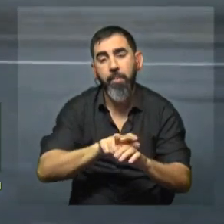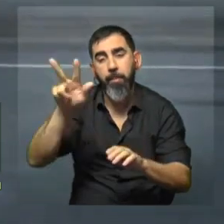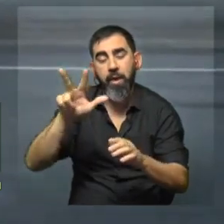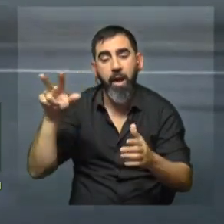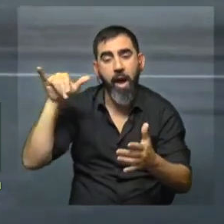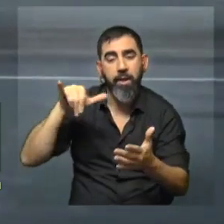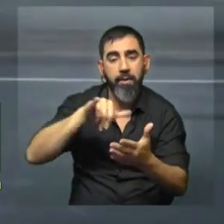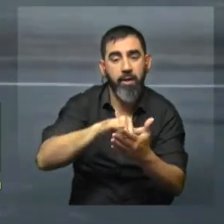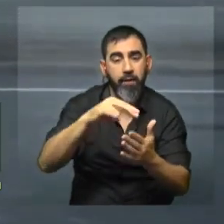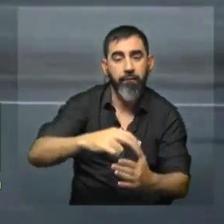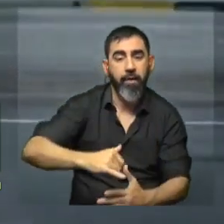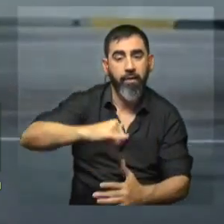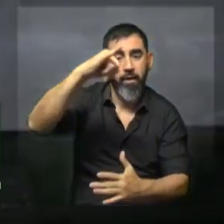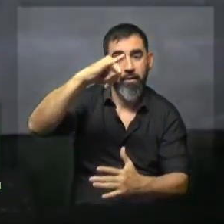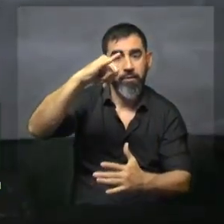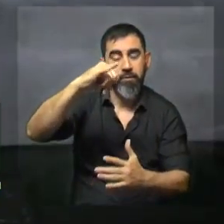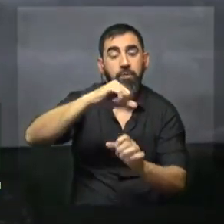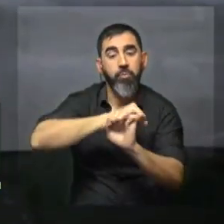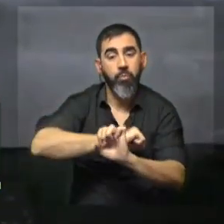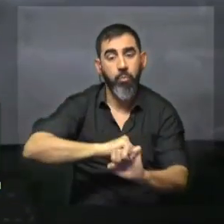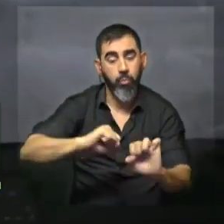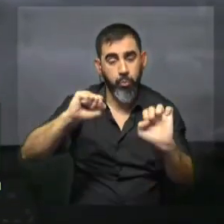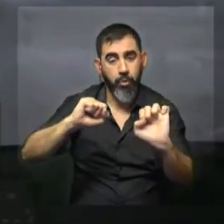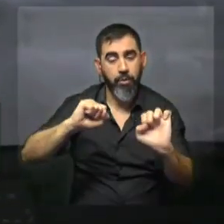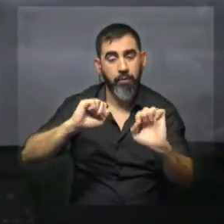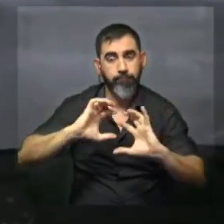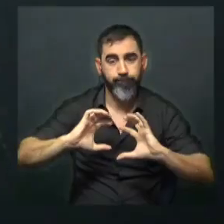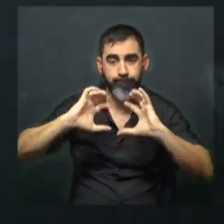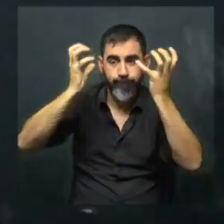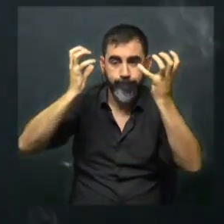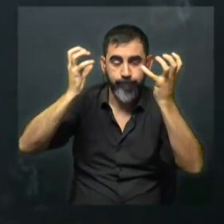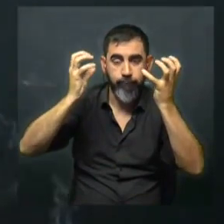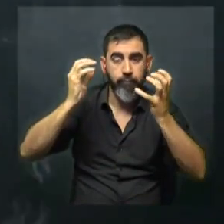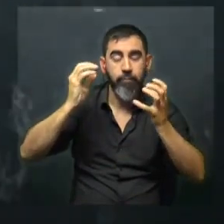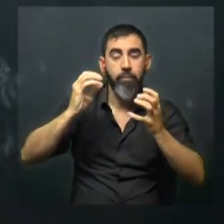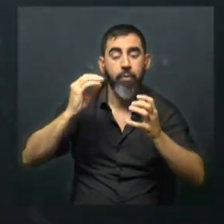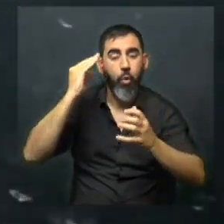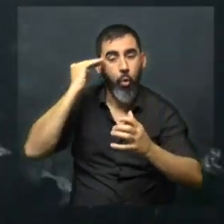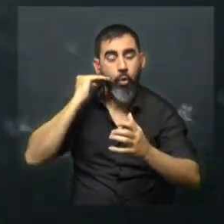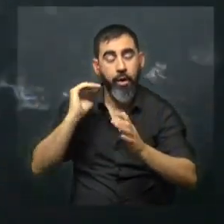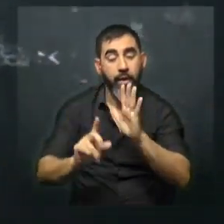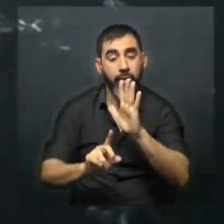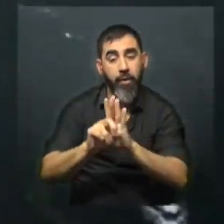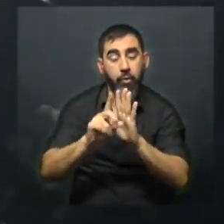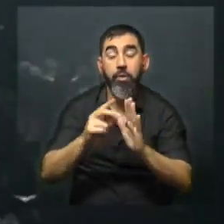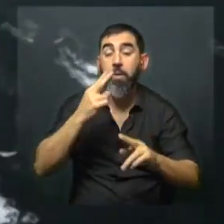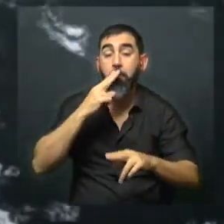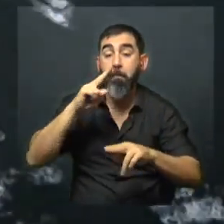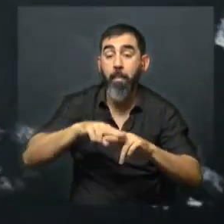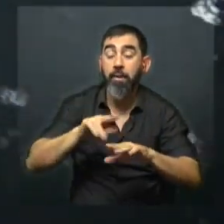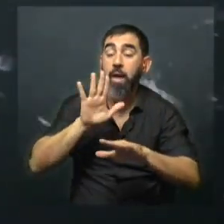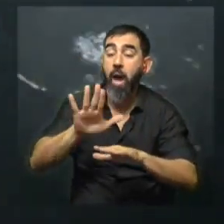aterrizajes verticales, factor que se presume puede haber enfurecido especialmente a Pyongyang, que el martes ya amenazó